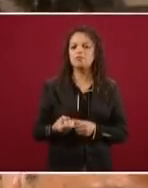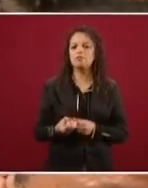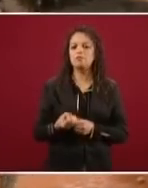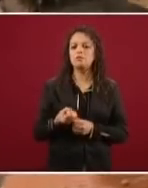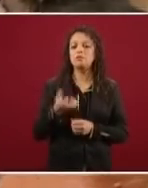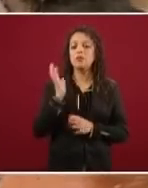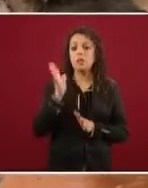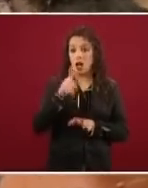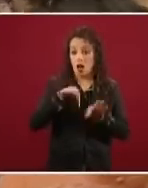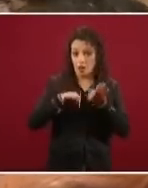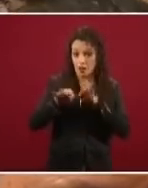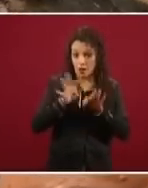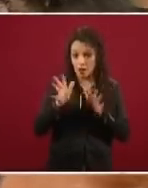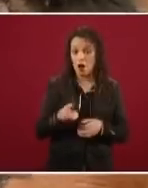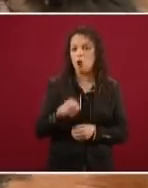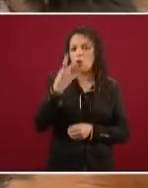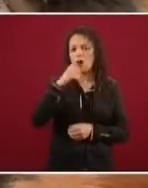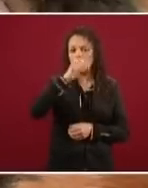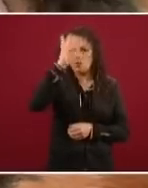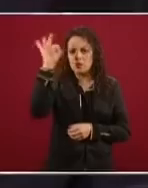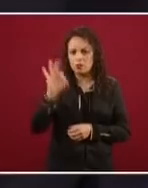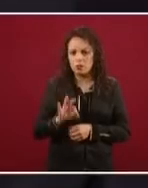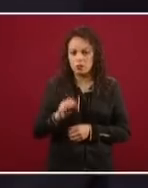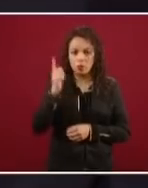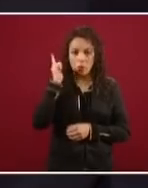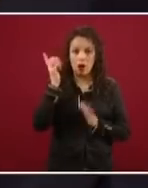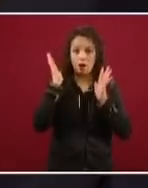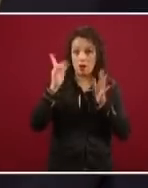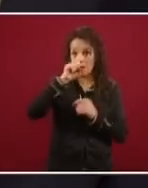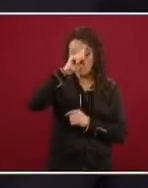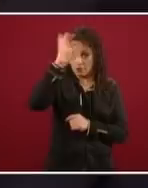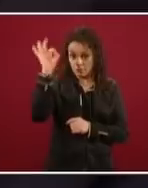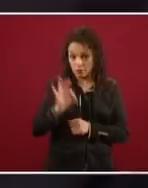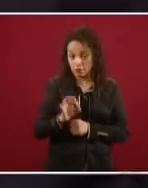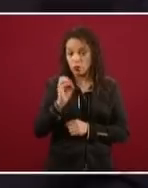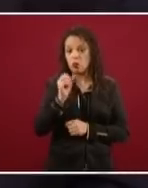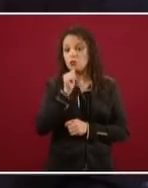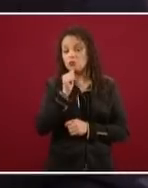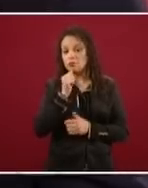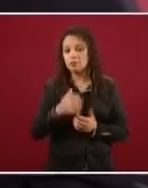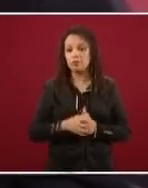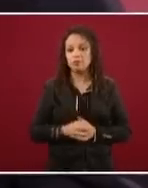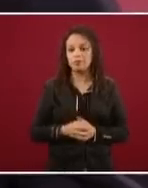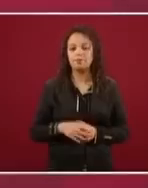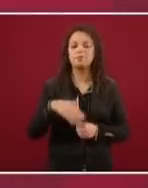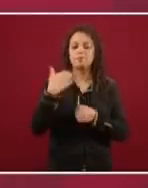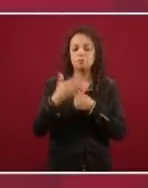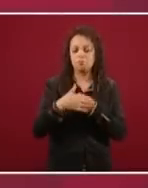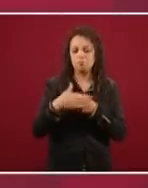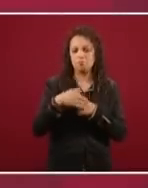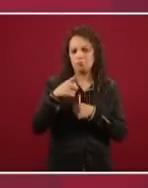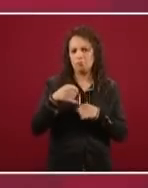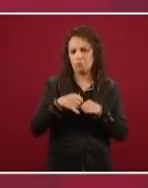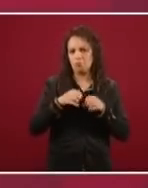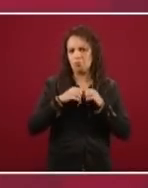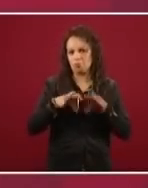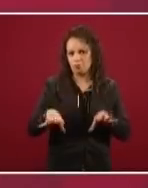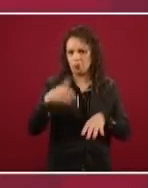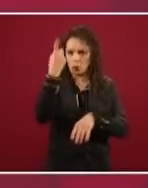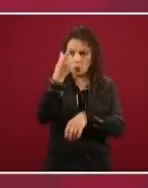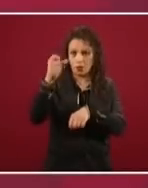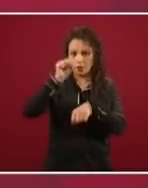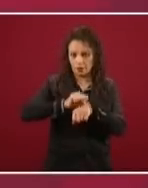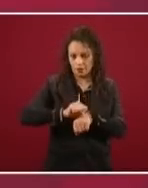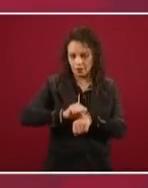operando ya cuándo van a estar al 100 vamos a tener un informe la semana próxima